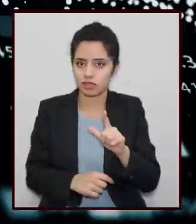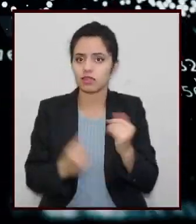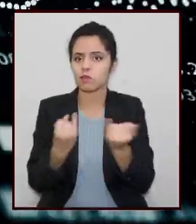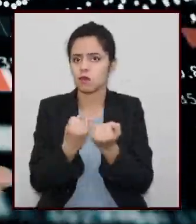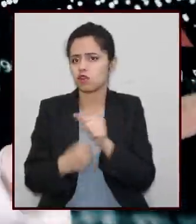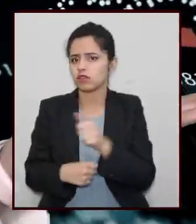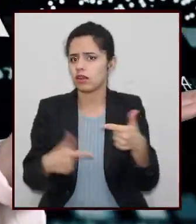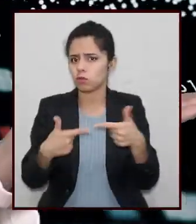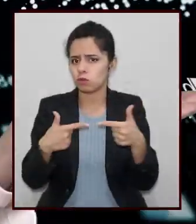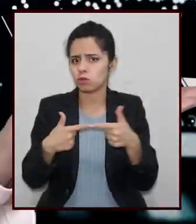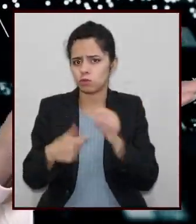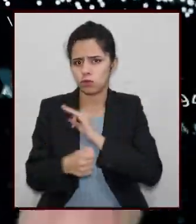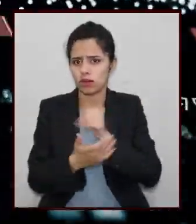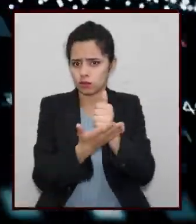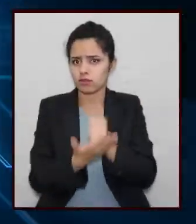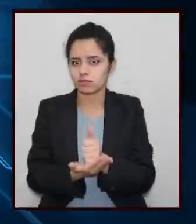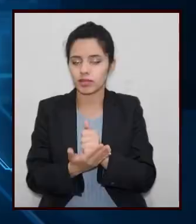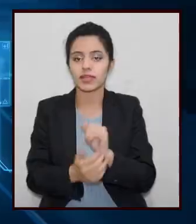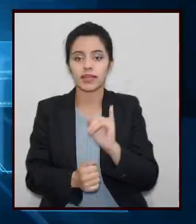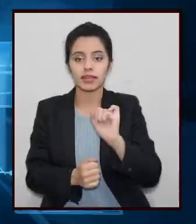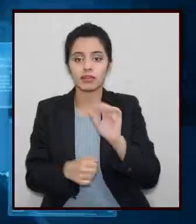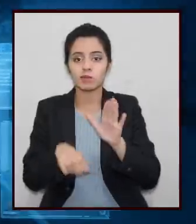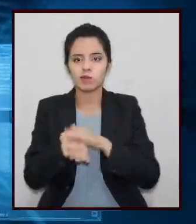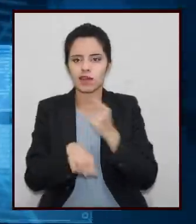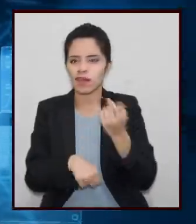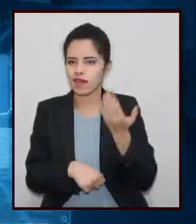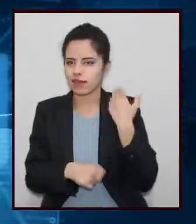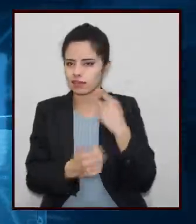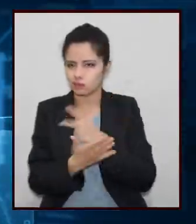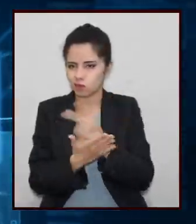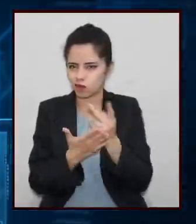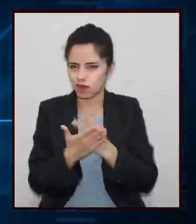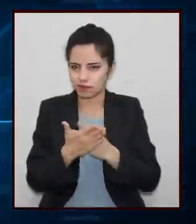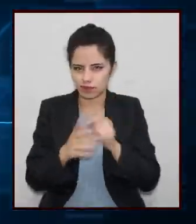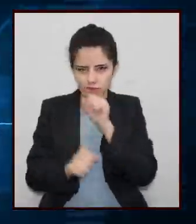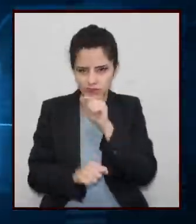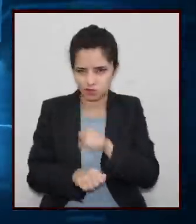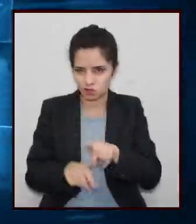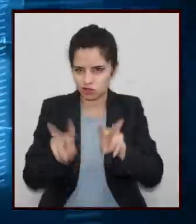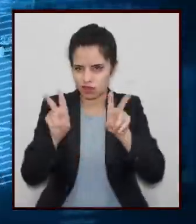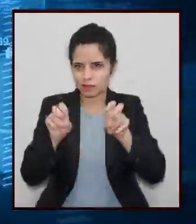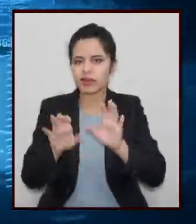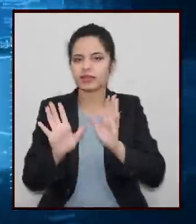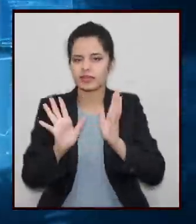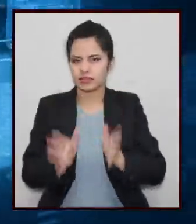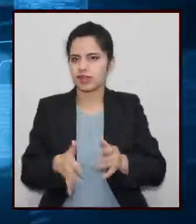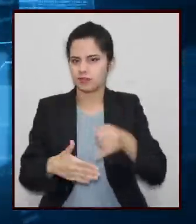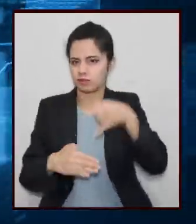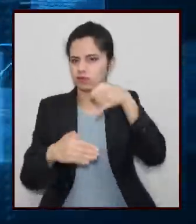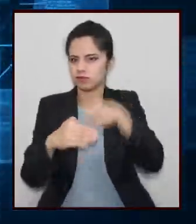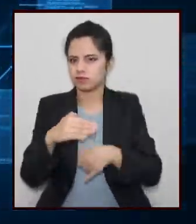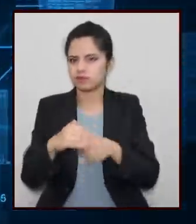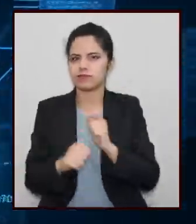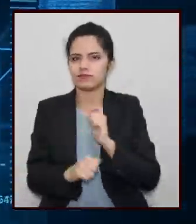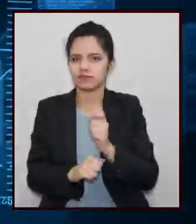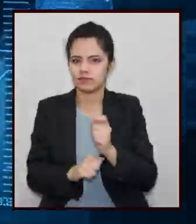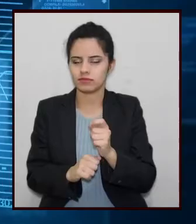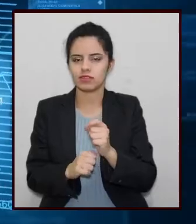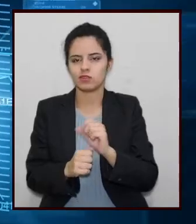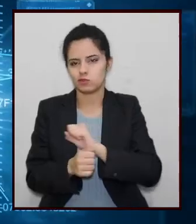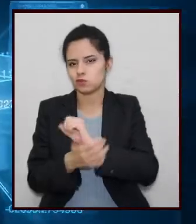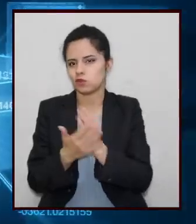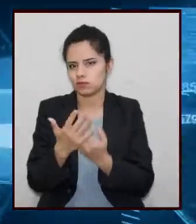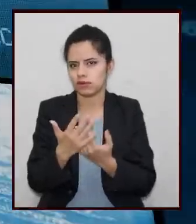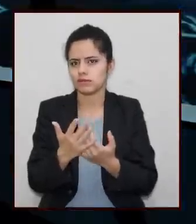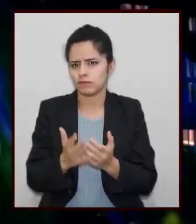cálculo de Google, podrían ayudarnos, ¿no crees? Sí, porque en la emisión anterior de este tema ya se ahondó mucho precisamente en esto